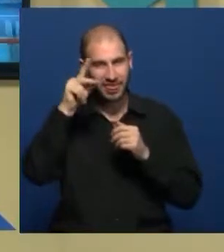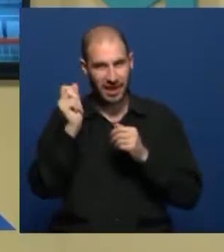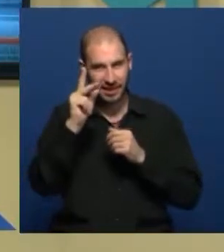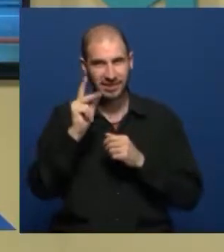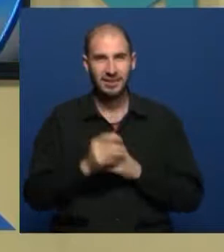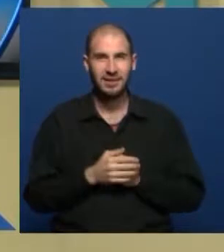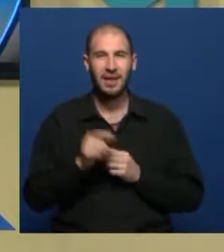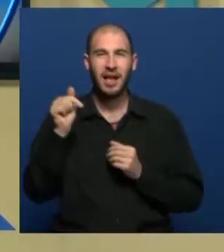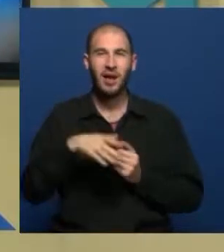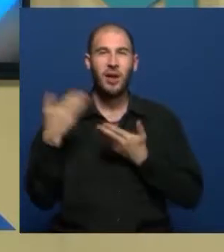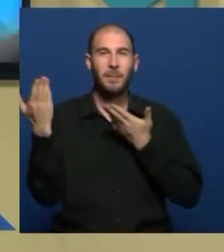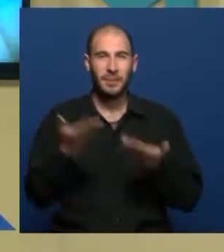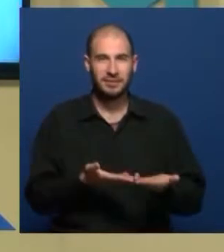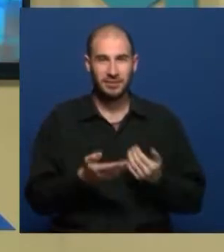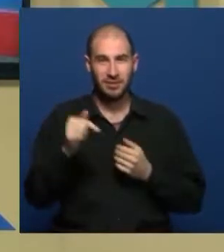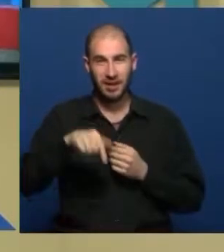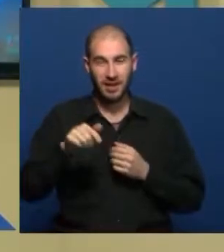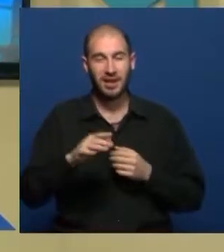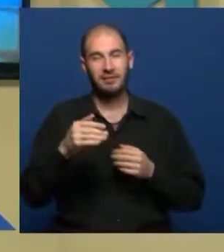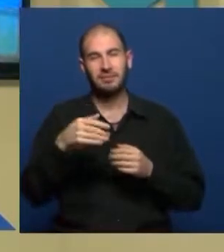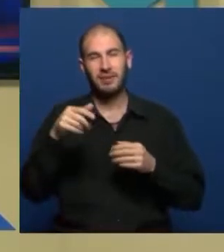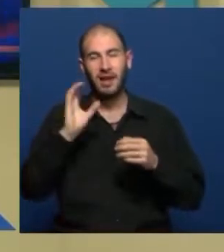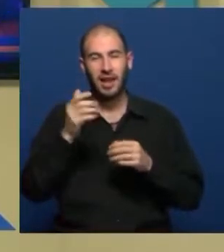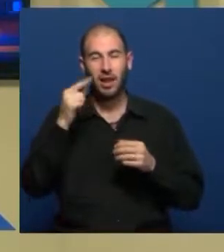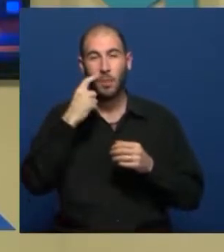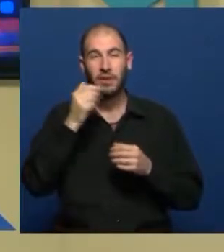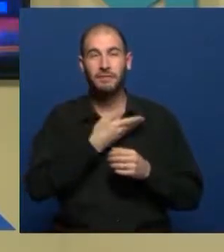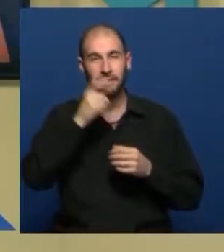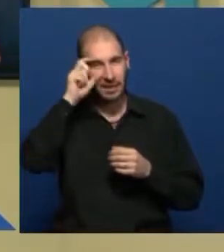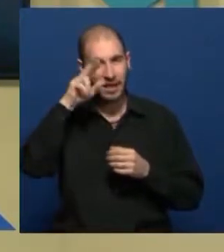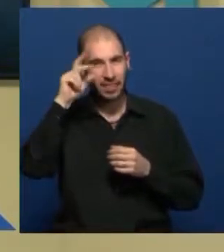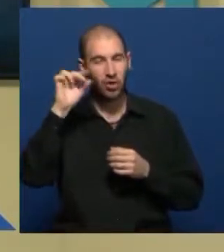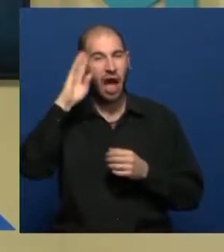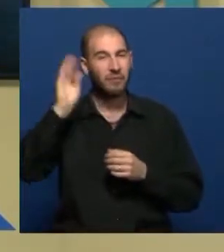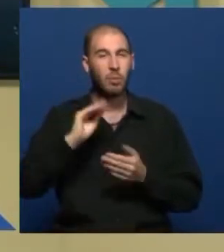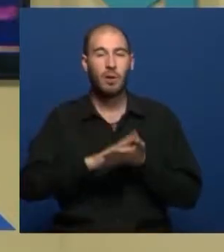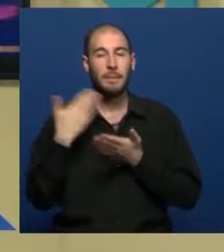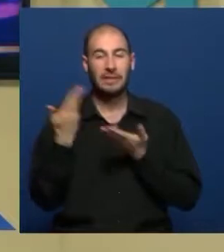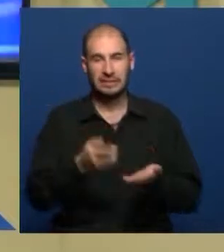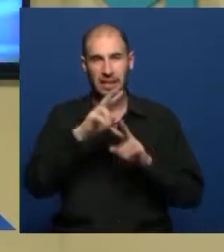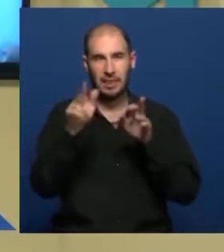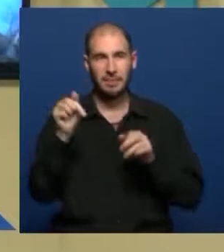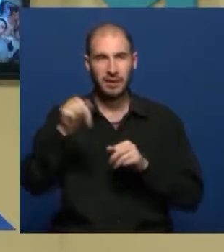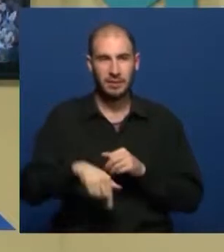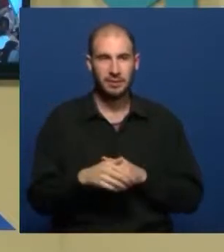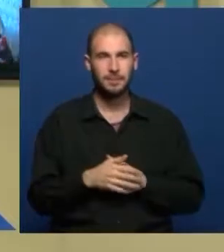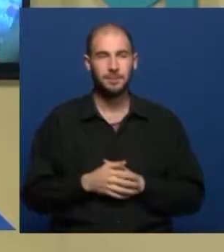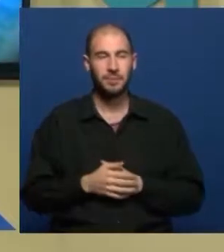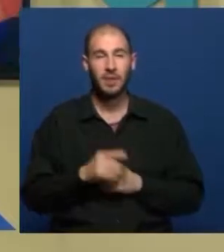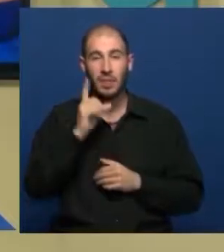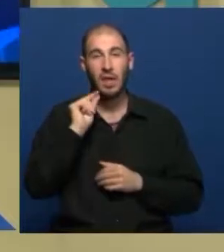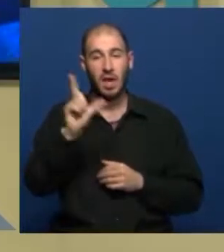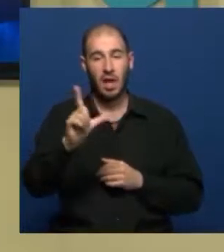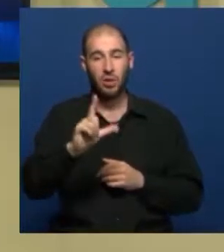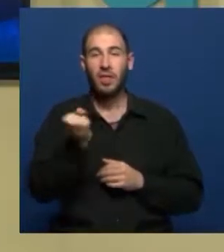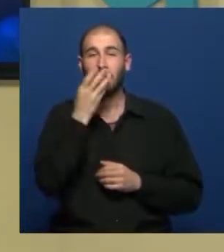y tengo el gusto de presentar hoy aquí en nuestros estudios a fernando peñalosa abogado querellante en esta causa se espera que el día lunes